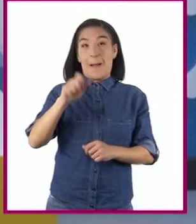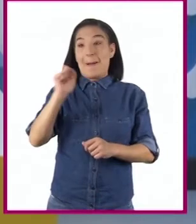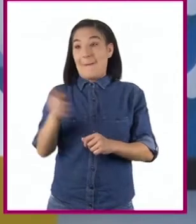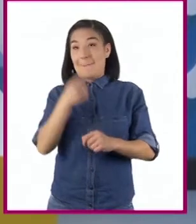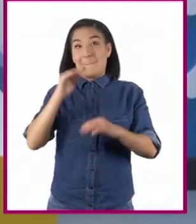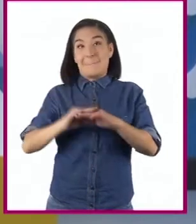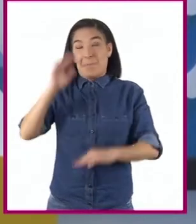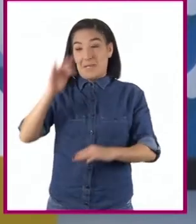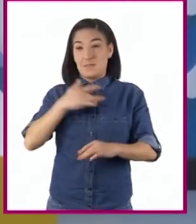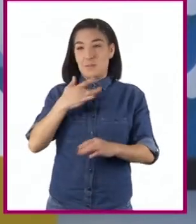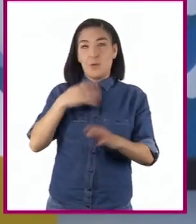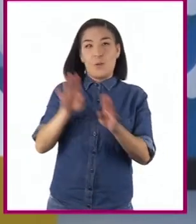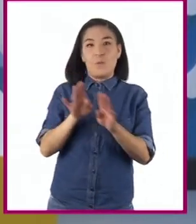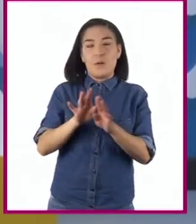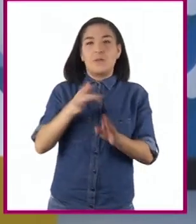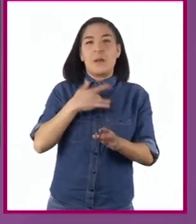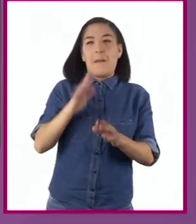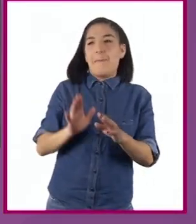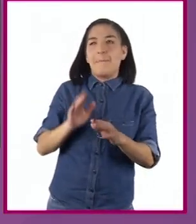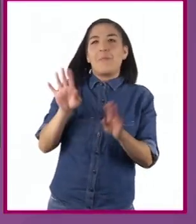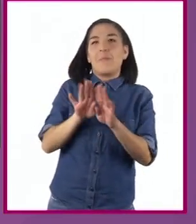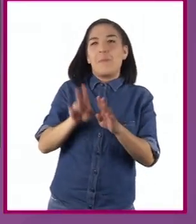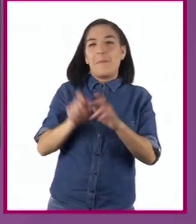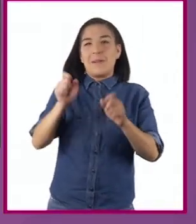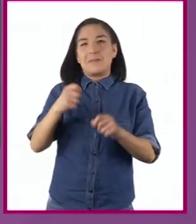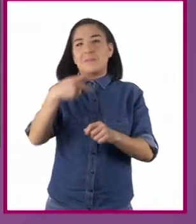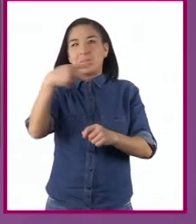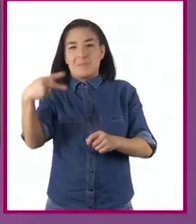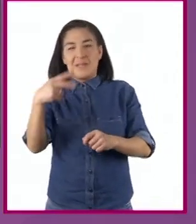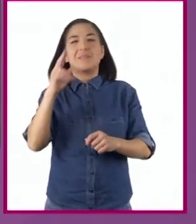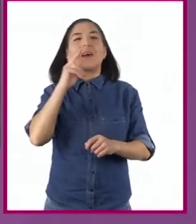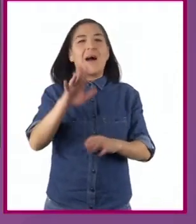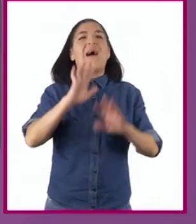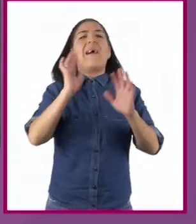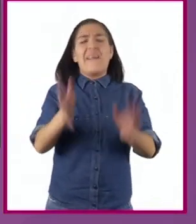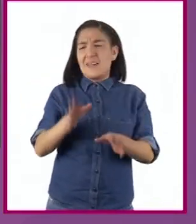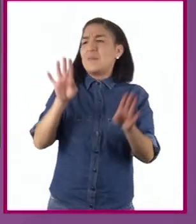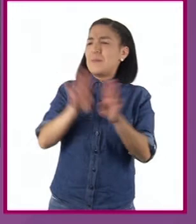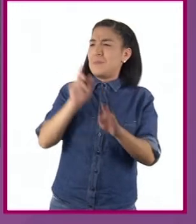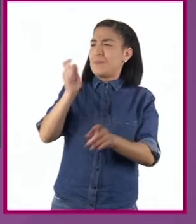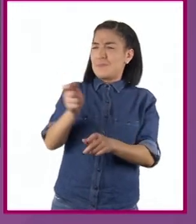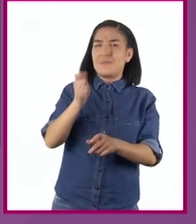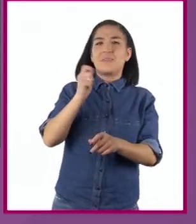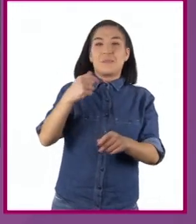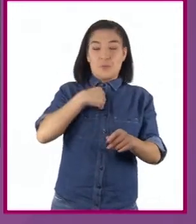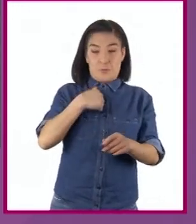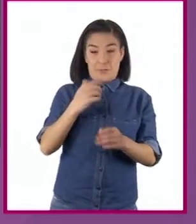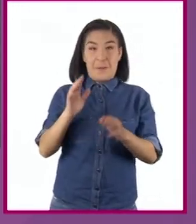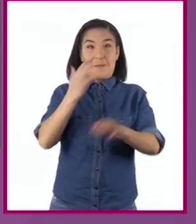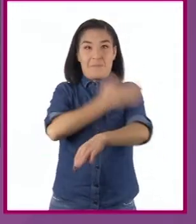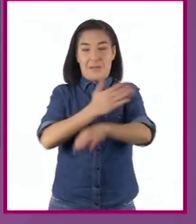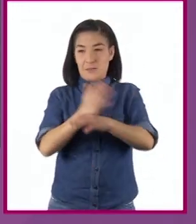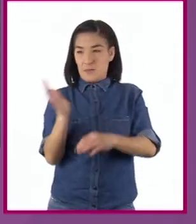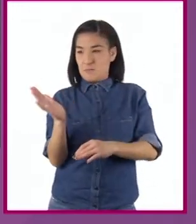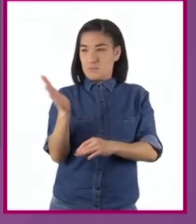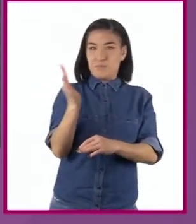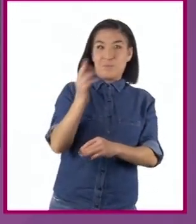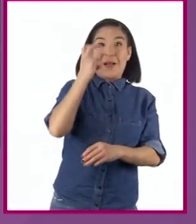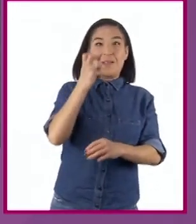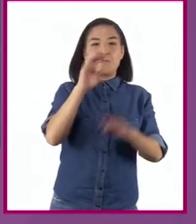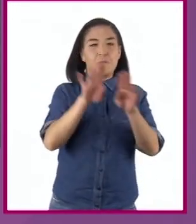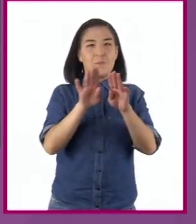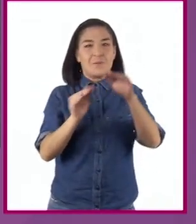contribución del peso, el cuerpo no se moverá. Eso significa que cuando subí más la tabla, el equilibrio se